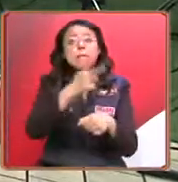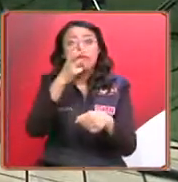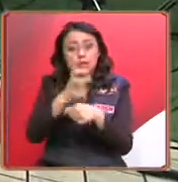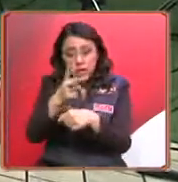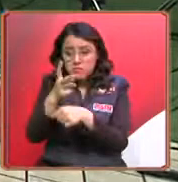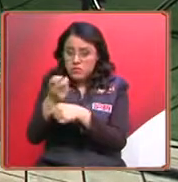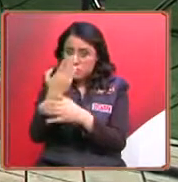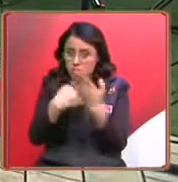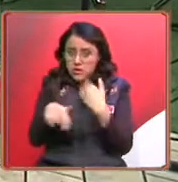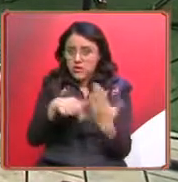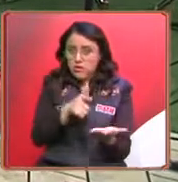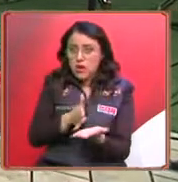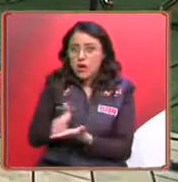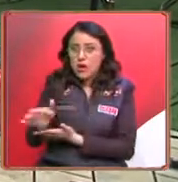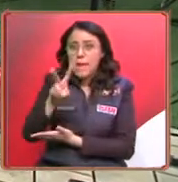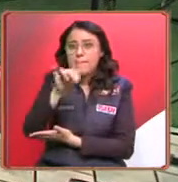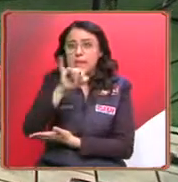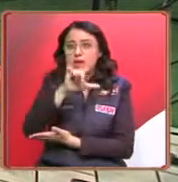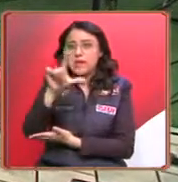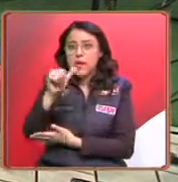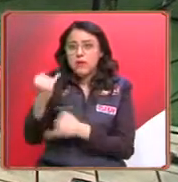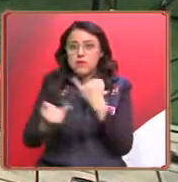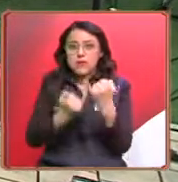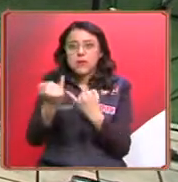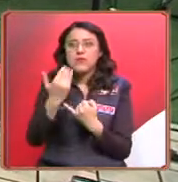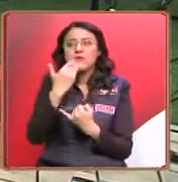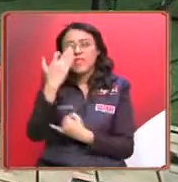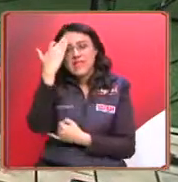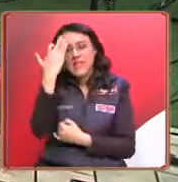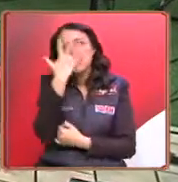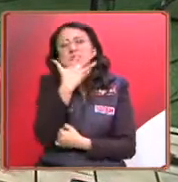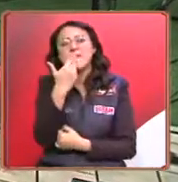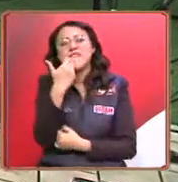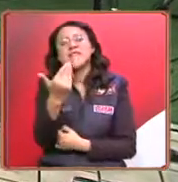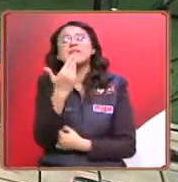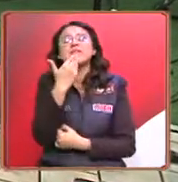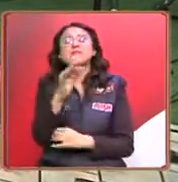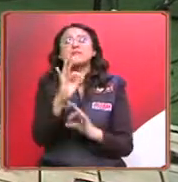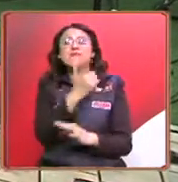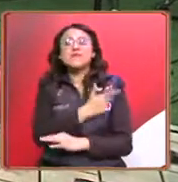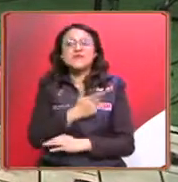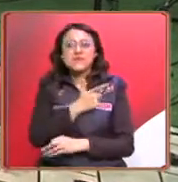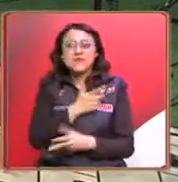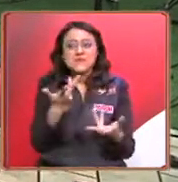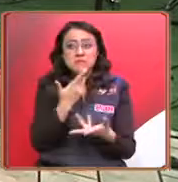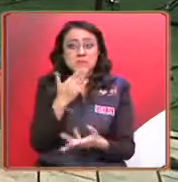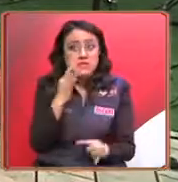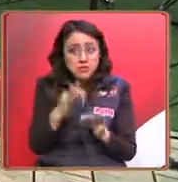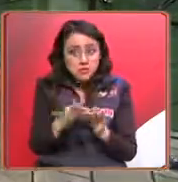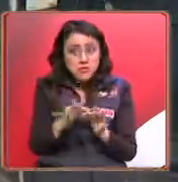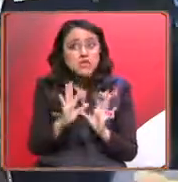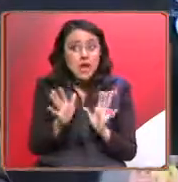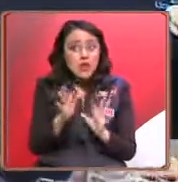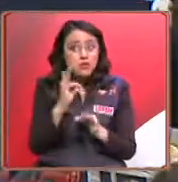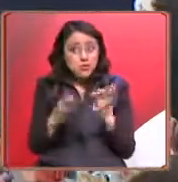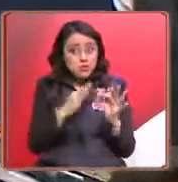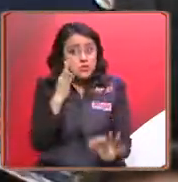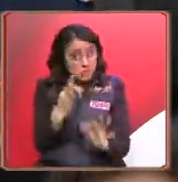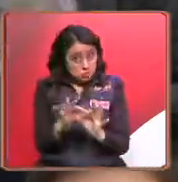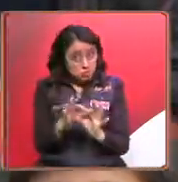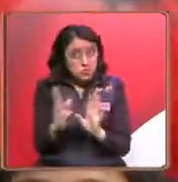para que pasen a la Villa Juguetón y que pasen un rato muy a gusto ahí en la Villa Juguetón. ¿Listos? ¿Están listos todos